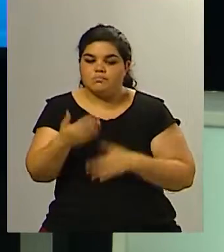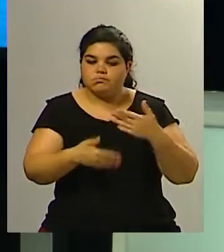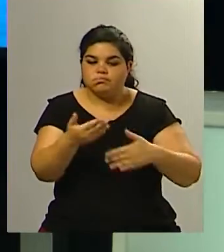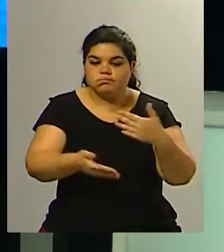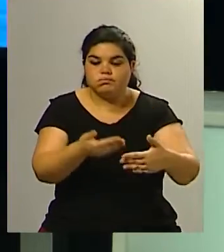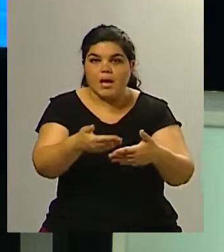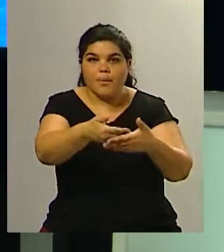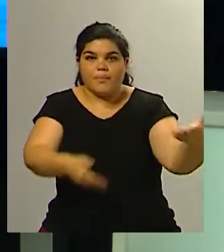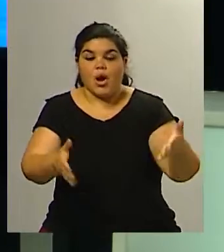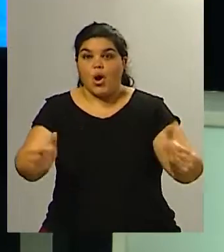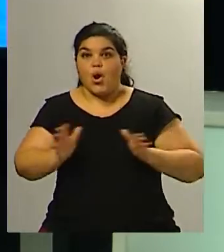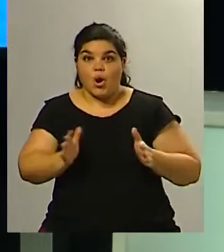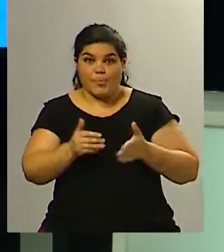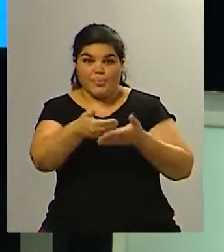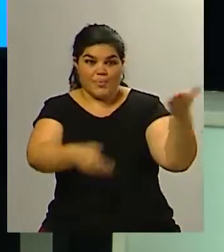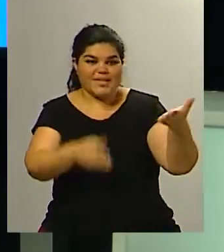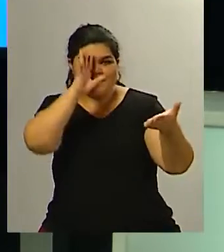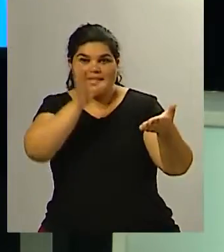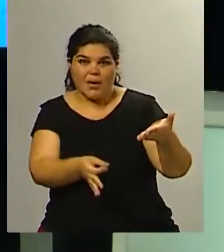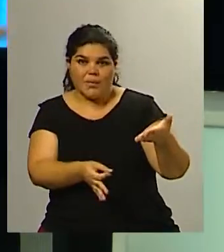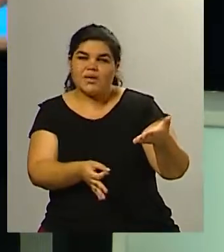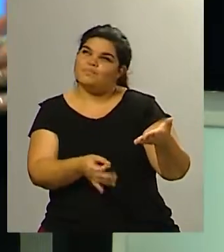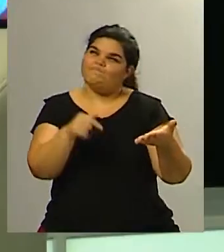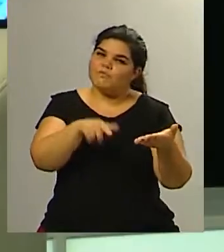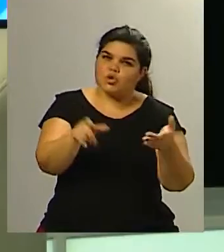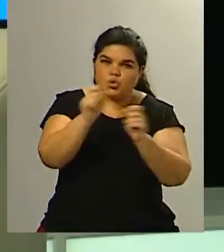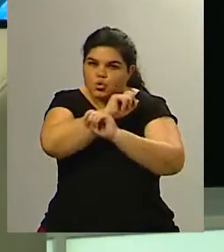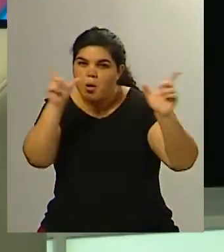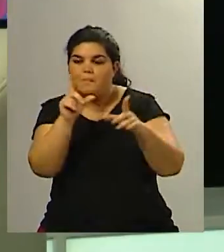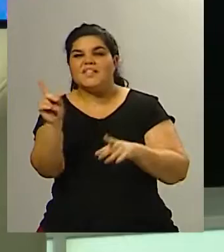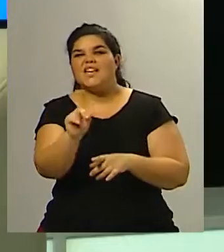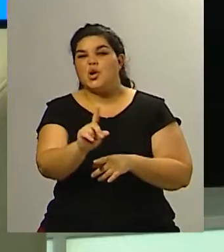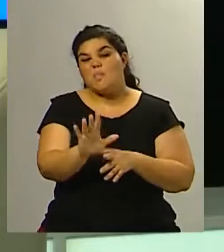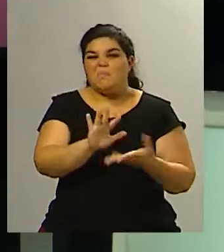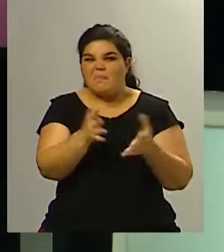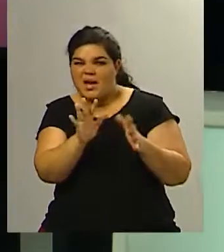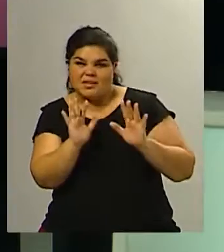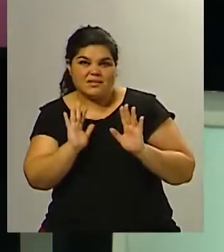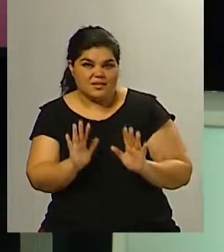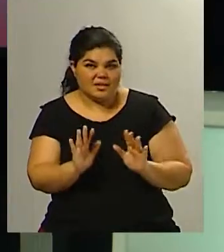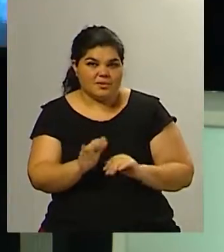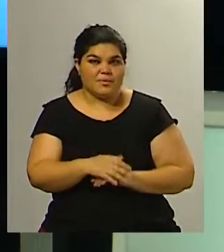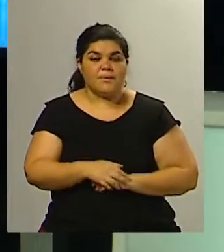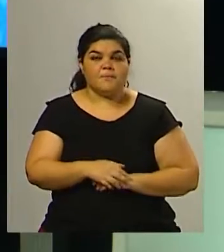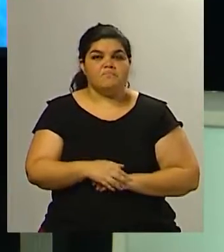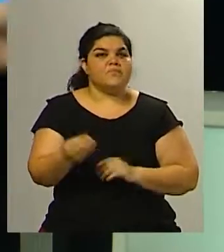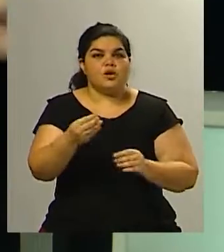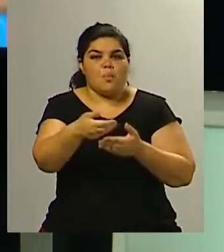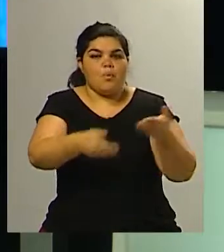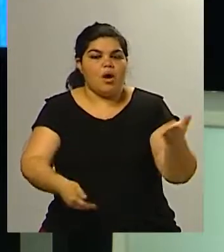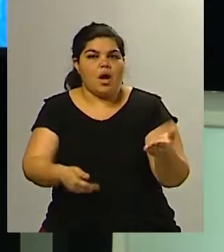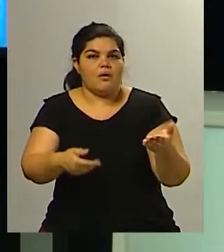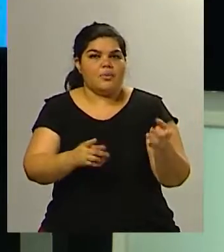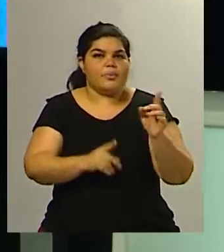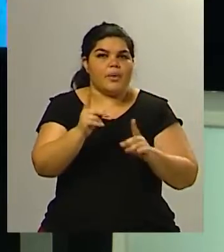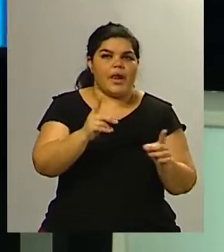conocimiento. Podríamos, no es sorpresa, pero tiene como ese espíritu, ¿no? ¿Qué es lo que se evalúa en el caso de la primaria